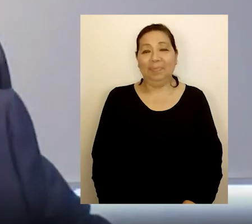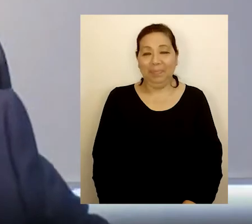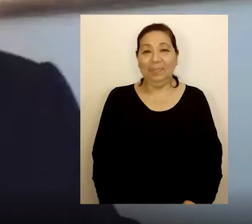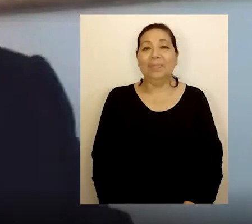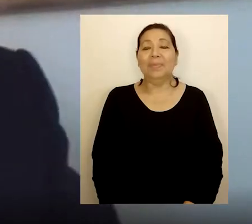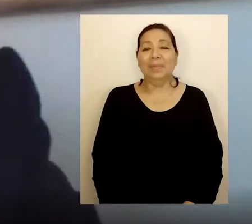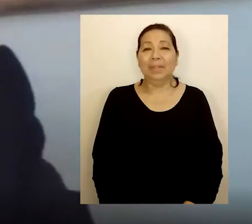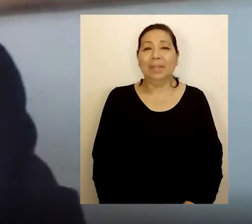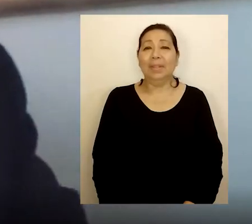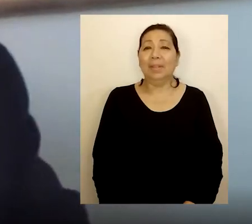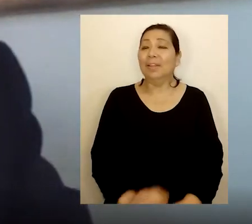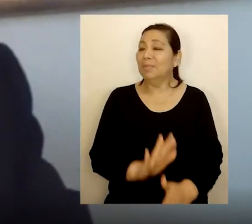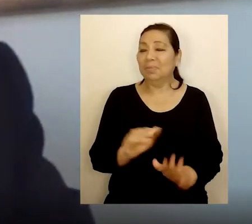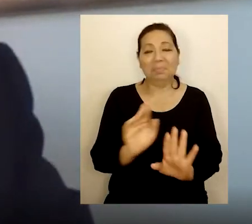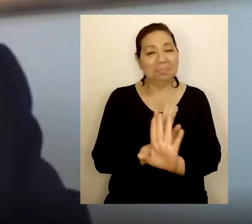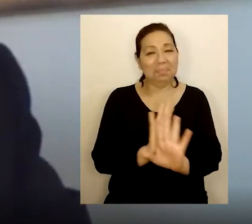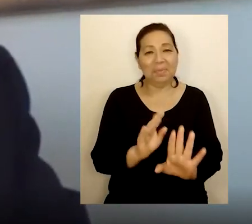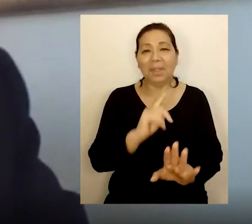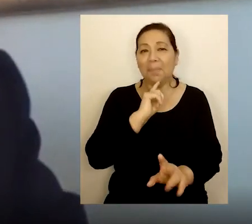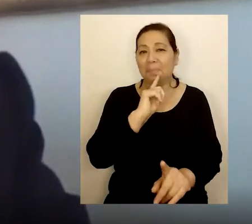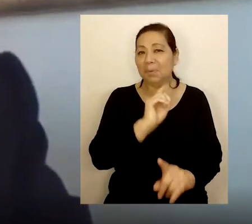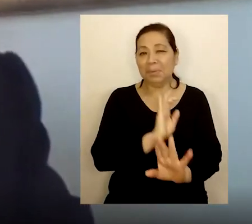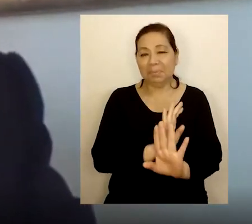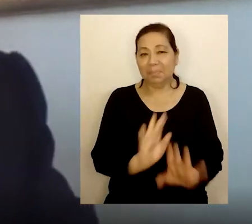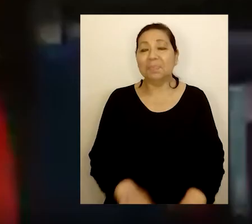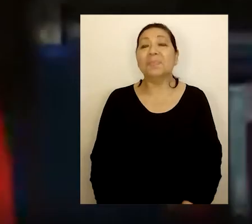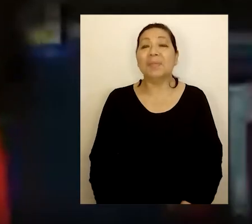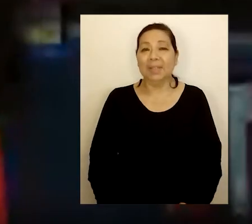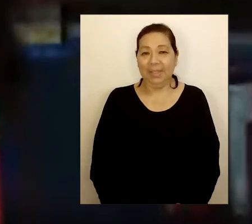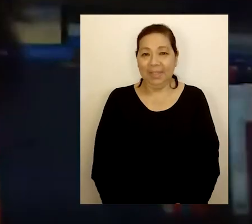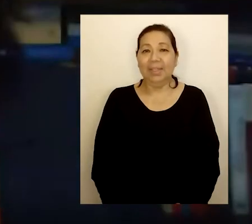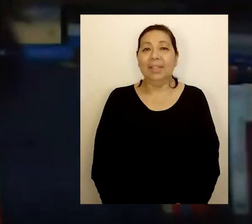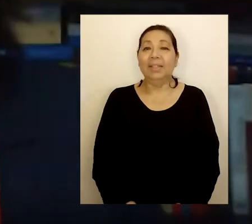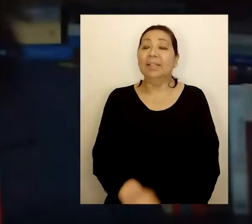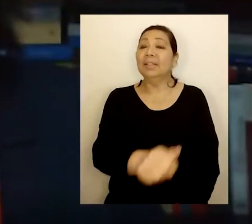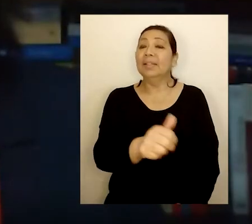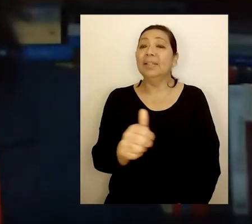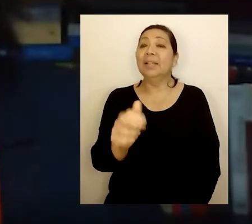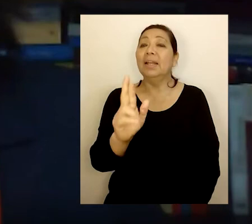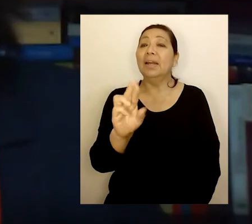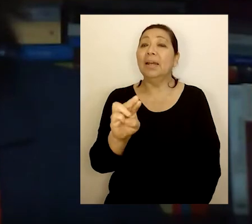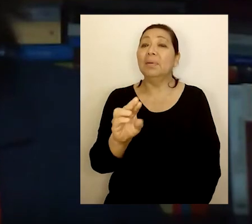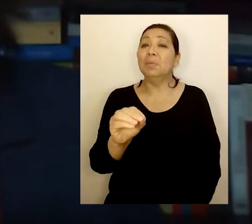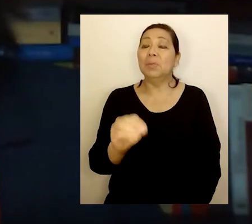magistrado. Ya. Eso es todo, magistrada presidenta. Muy bien, magistrado Ramos.